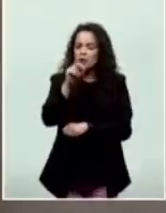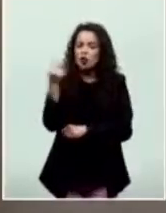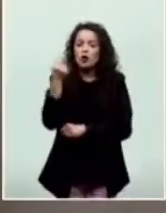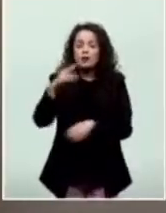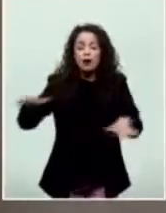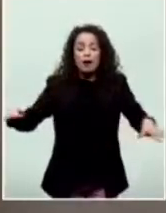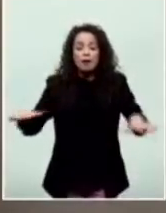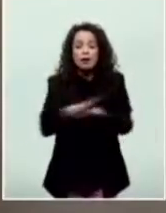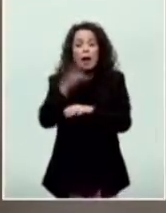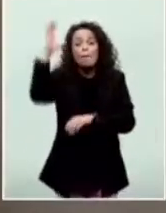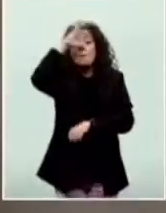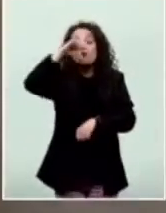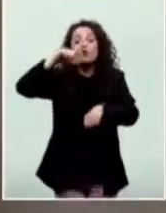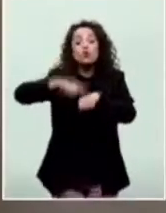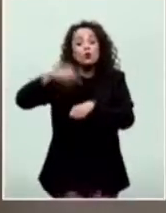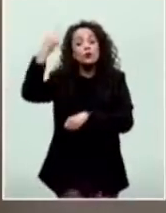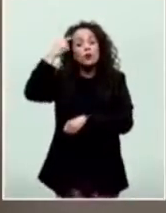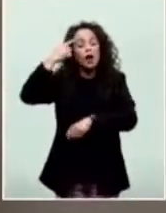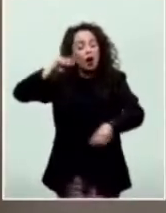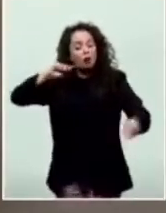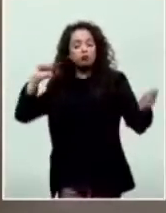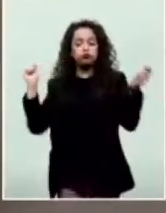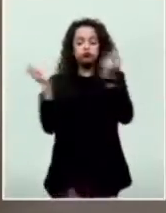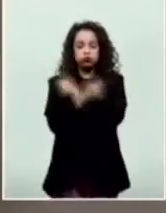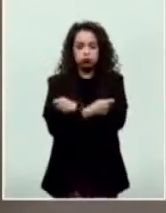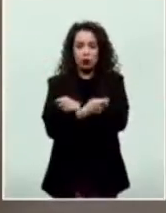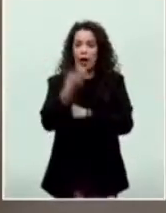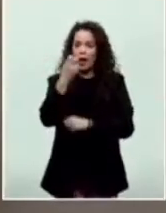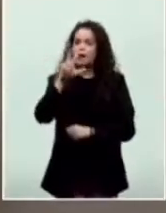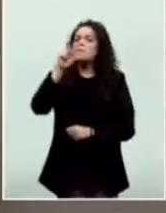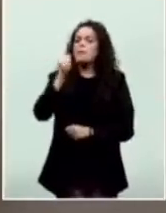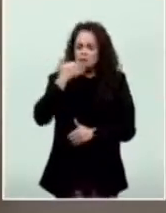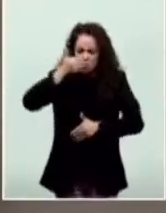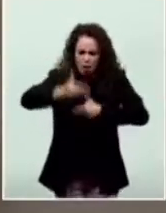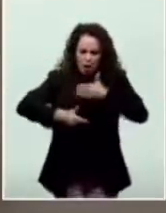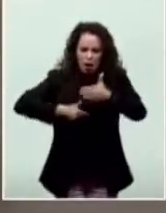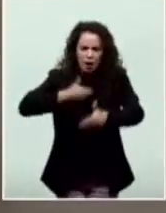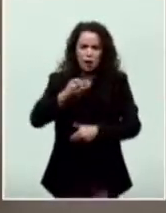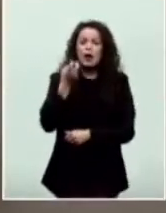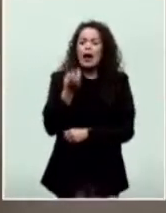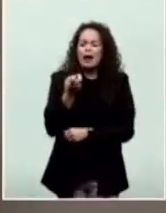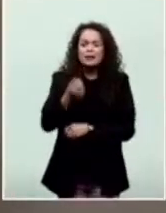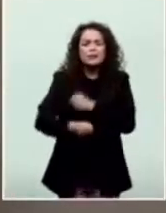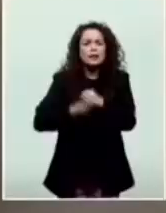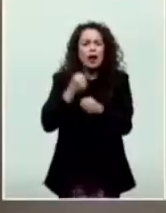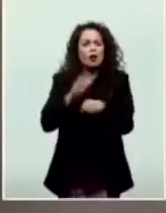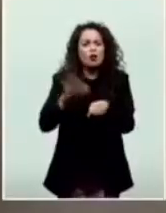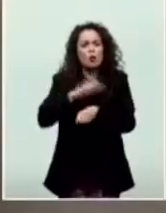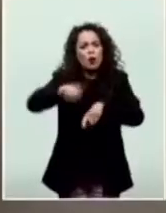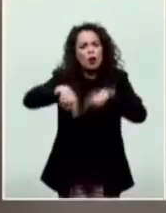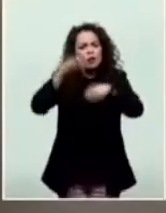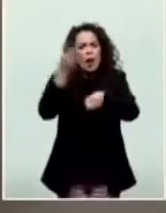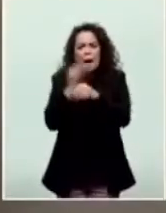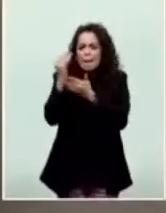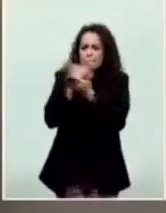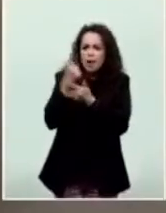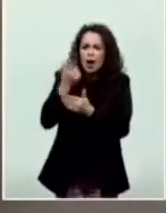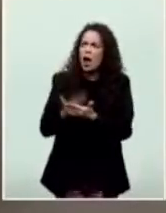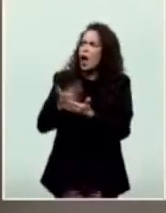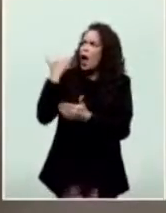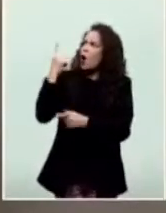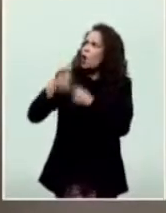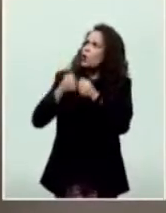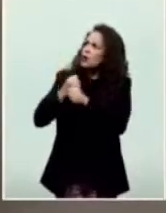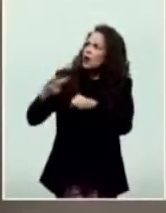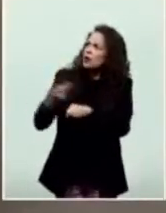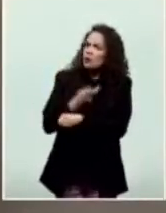eso vamos muy bien. ¿Por qué el número de sanciones este año es menor que el año pasado o el primer año? Porque el